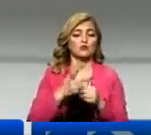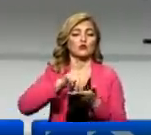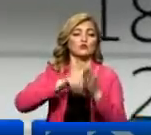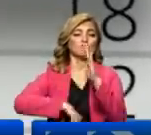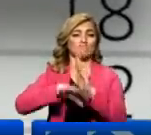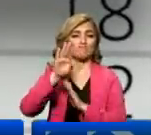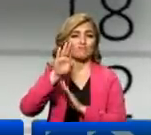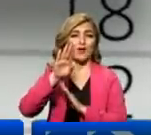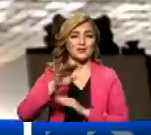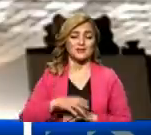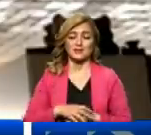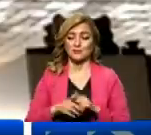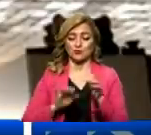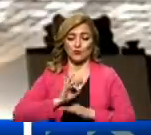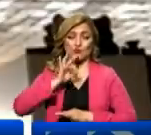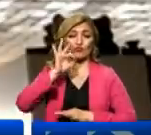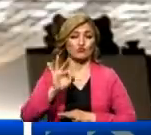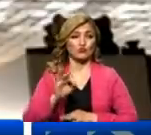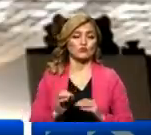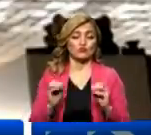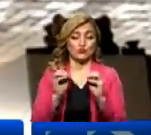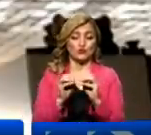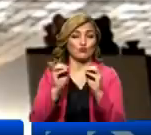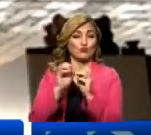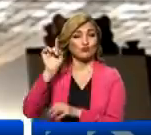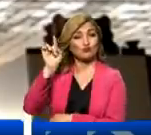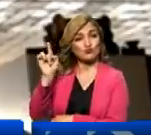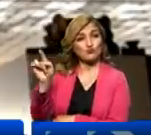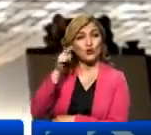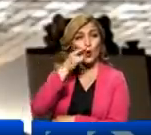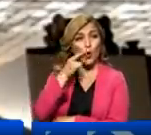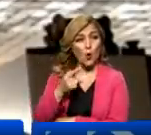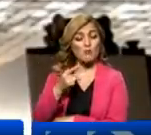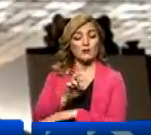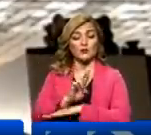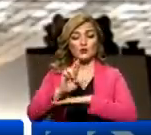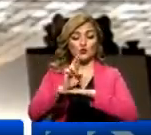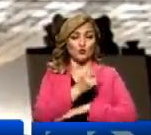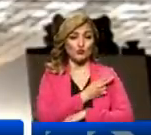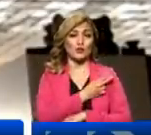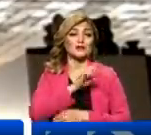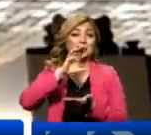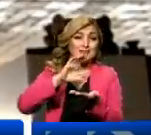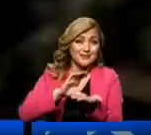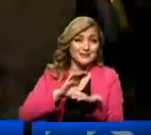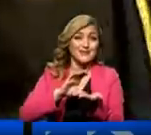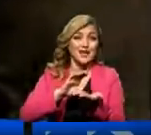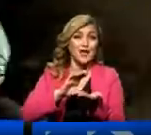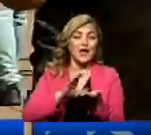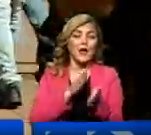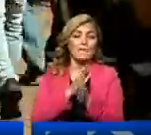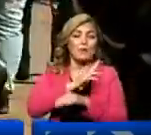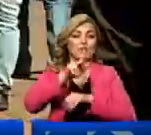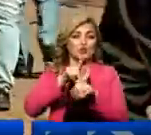con mayor número de casos. Detrás de este incremento, según Fernando Sampertegui, rector de la Universidad Central y epidemiólogo